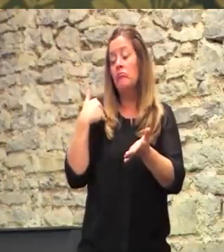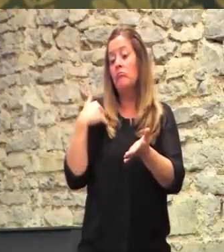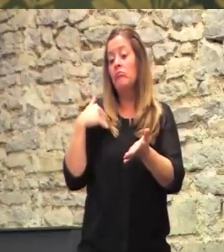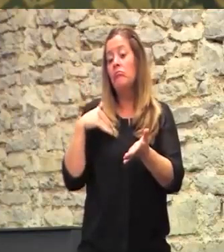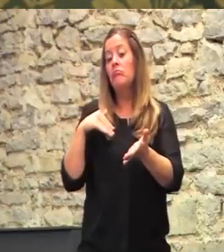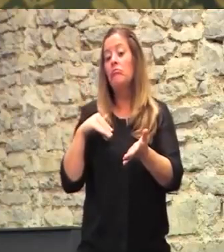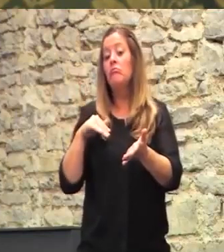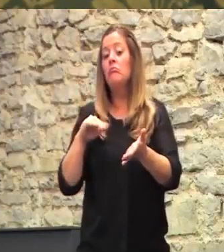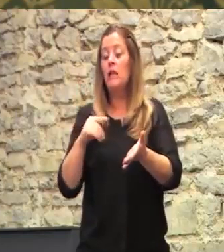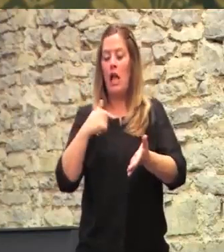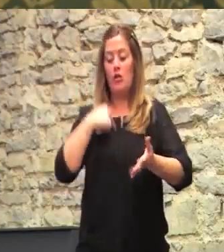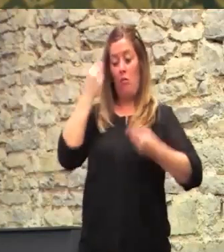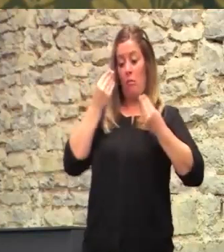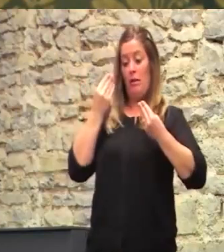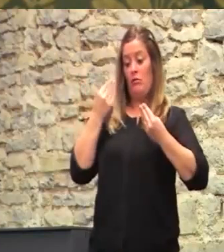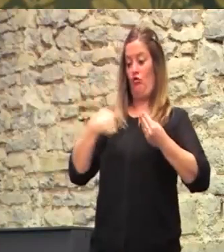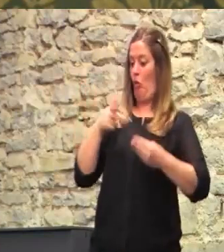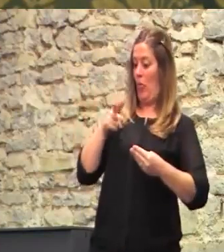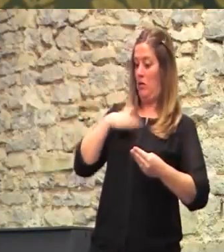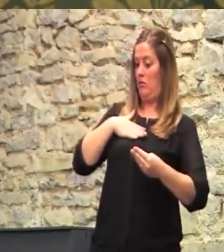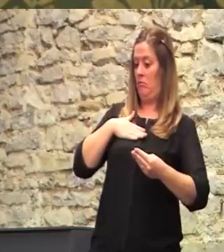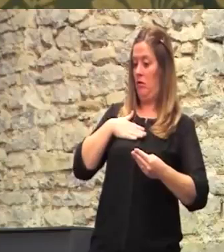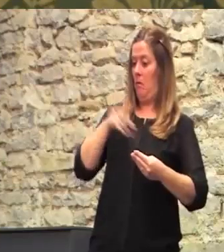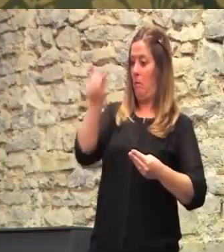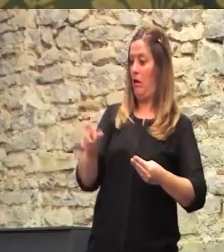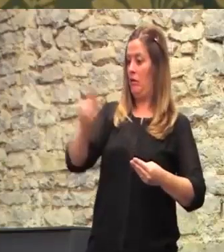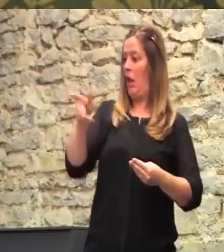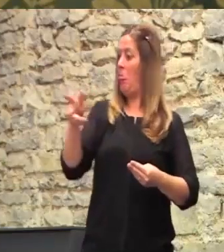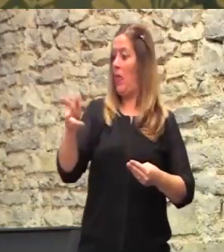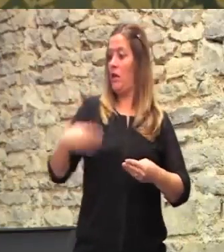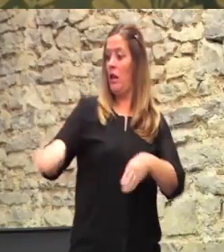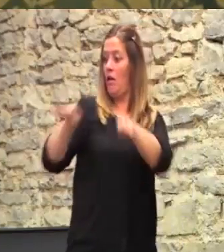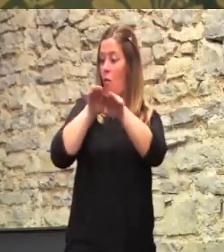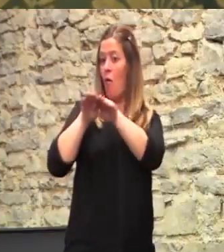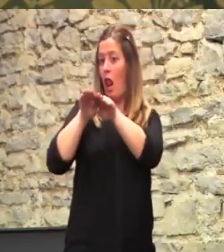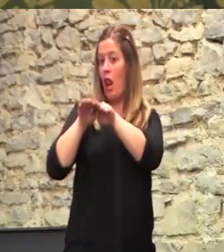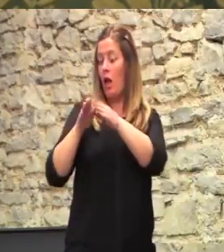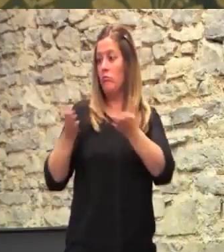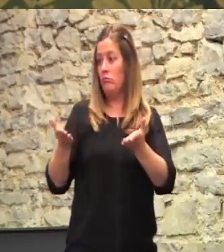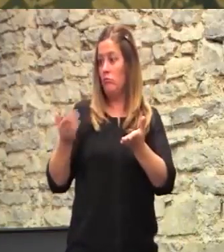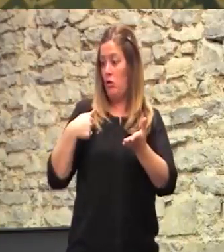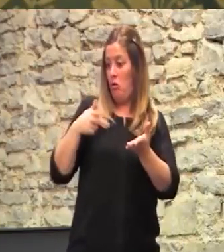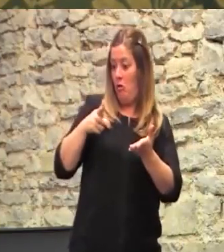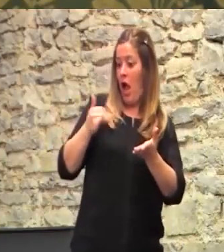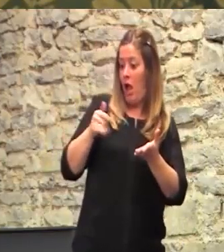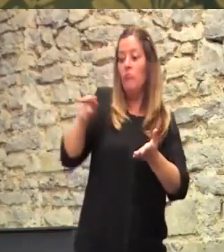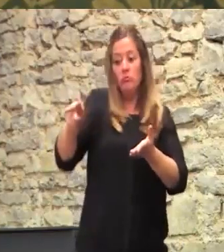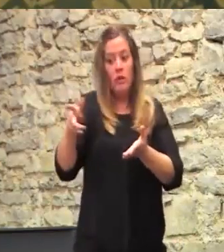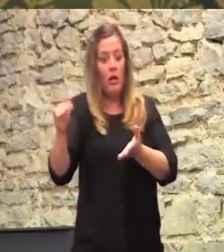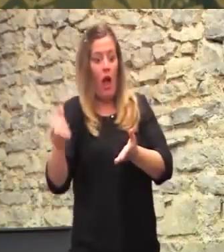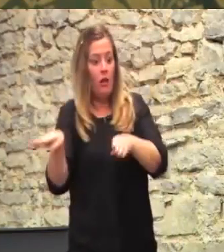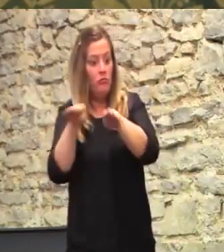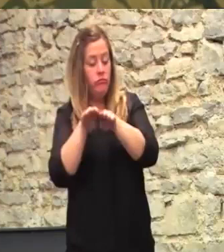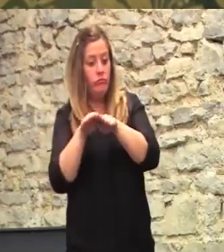otro tiene tantos derechos como yo o que el otro también tiene derechos así como los tengo yo y que entonces